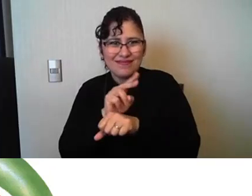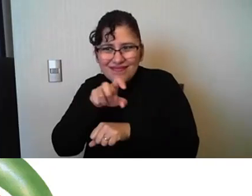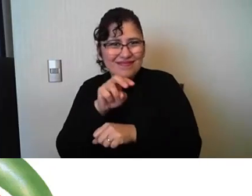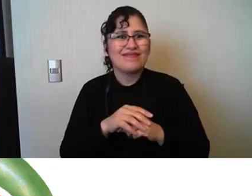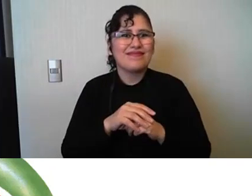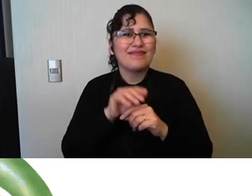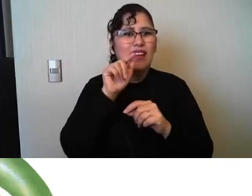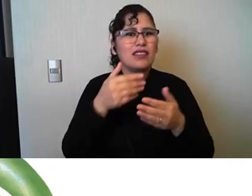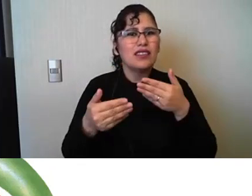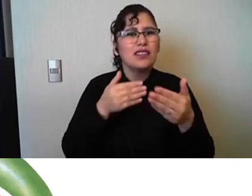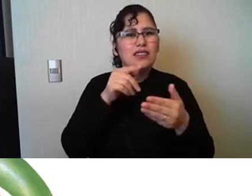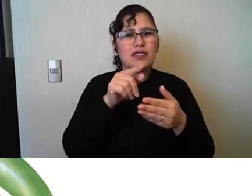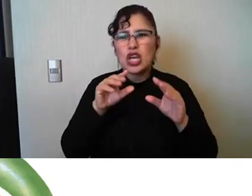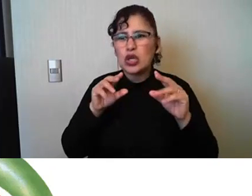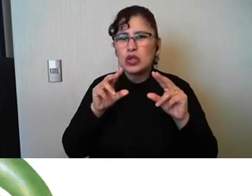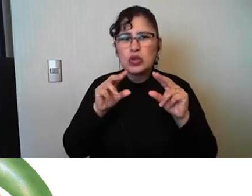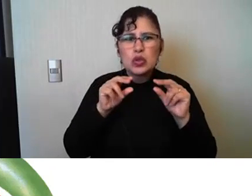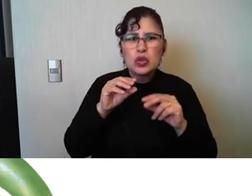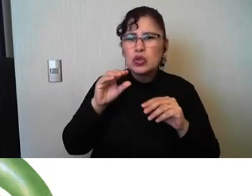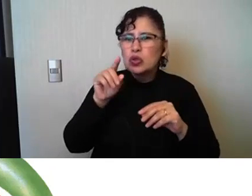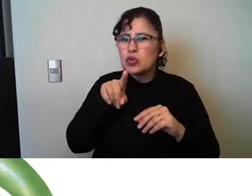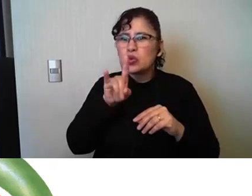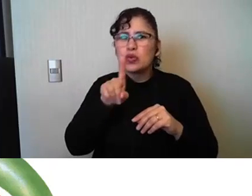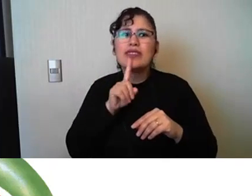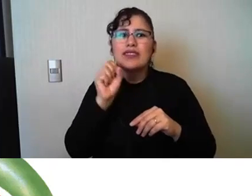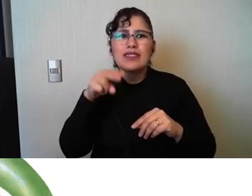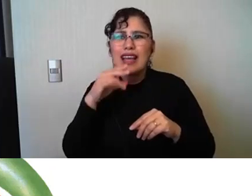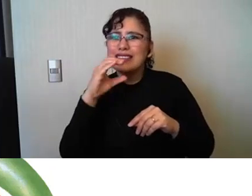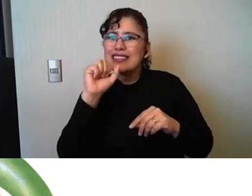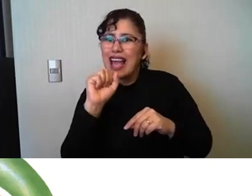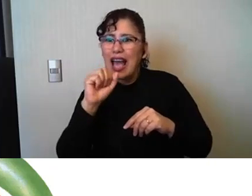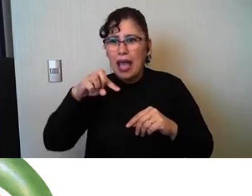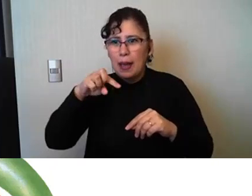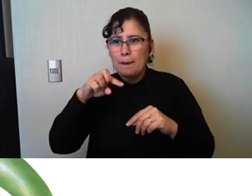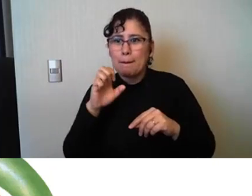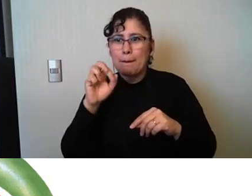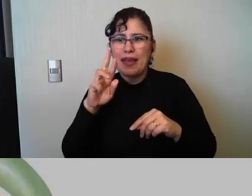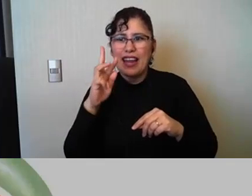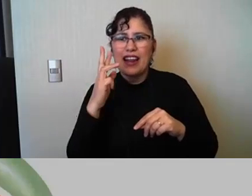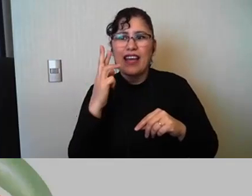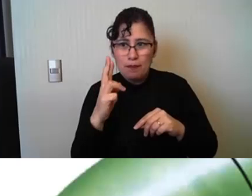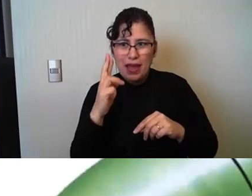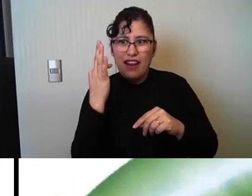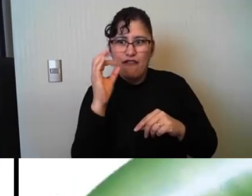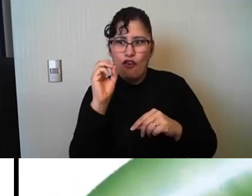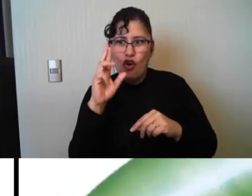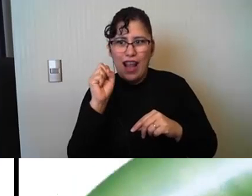Donde está la sustancia perforada anterior. Estas son las sustancias perforadas anterior, si se observan ahí